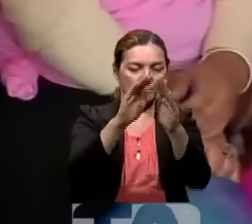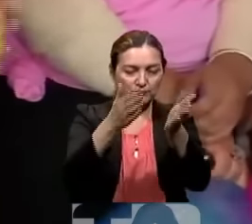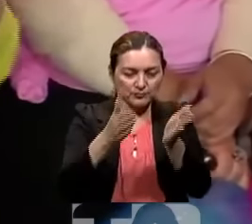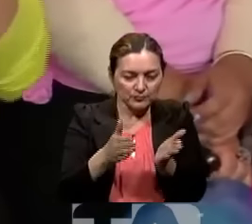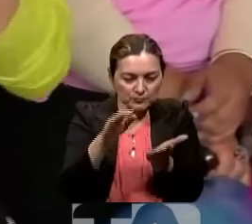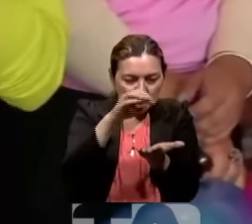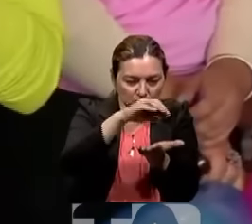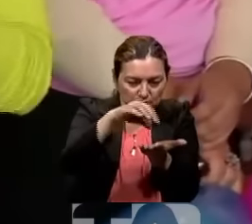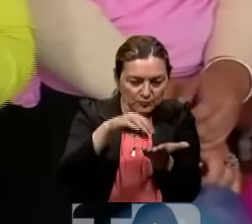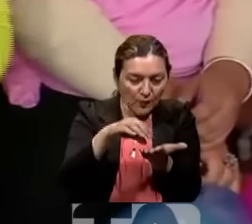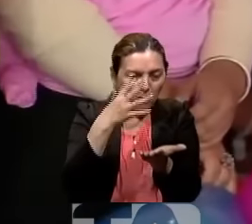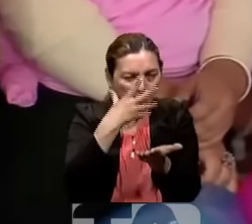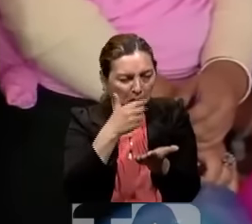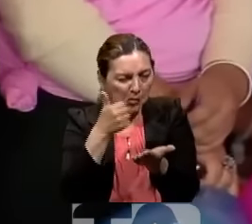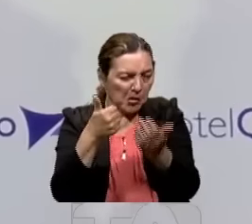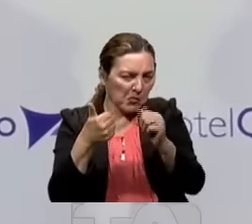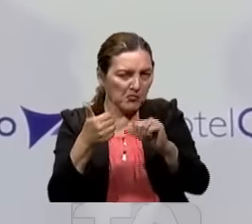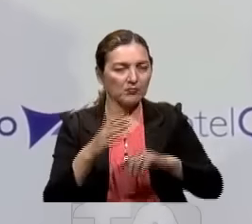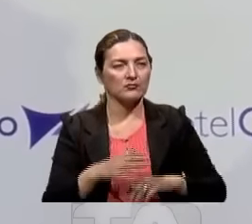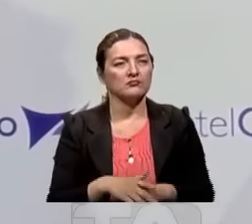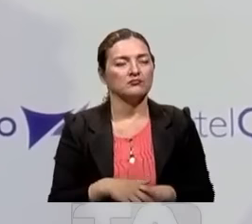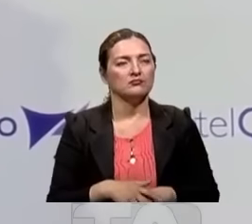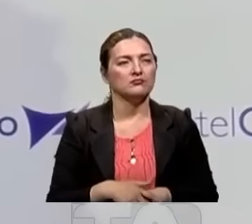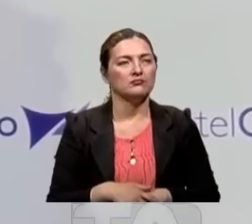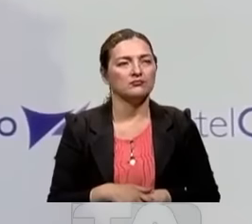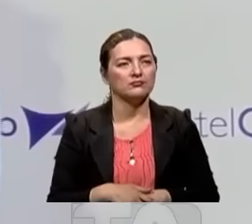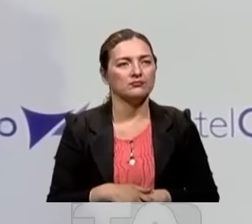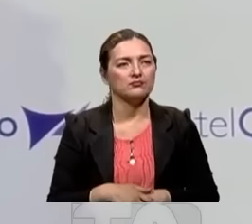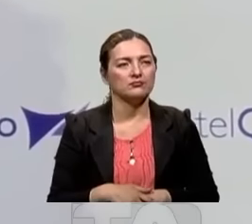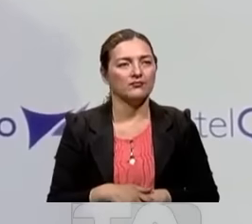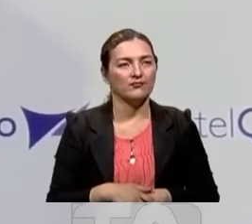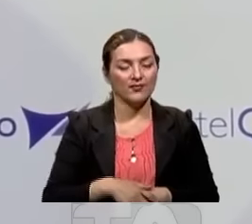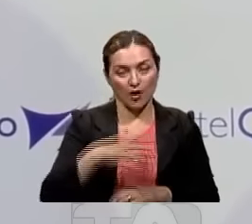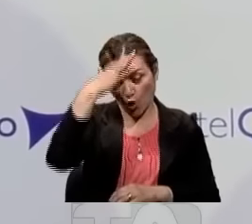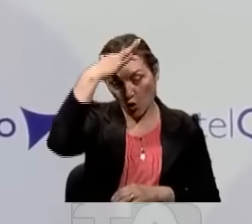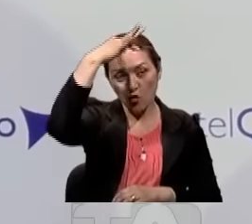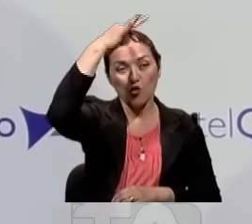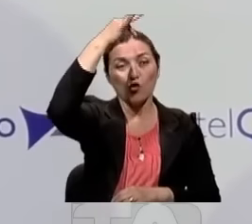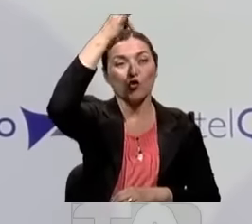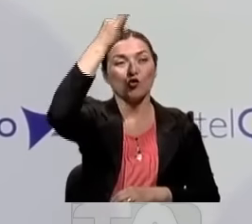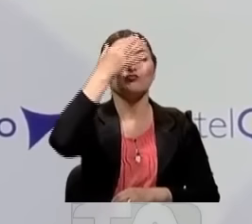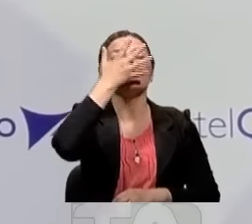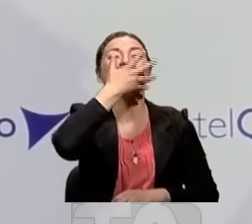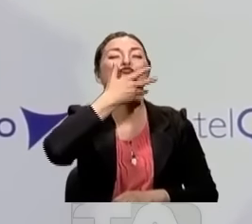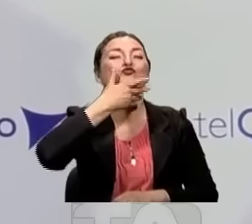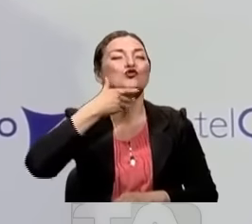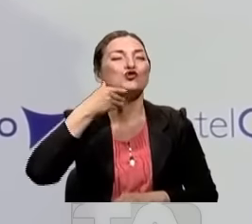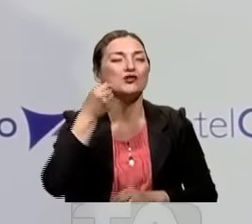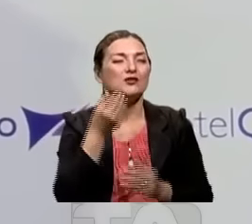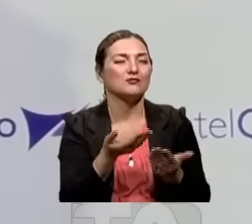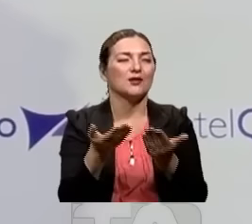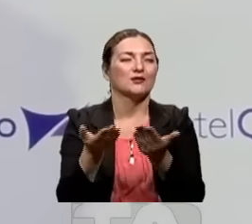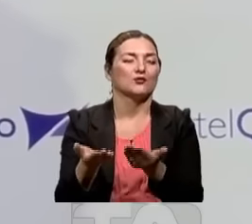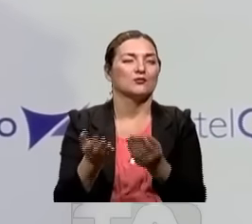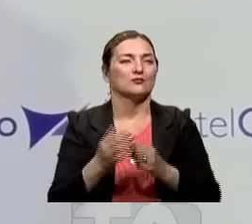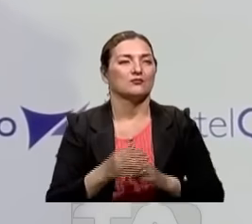¿cómo lo encontraste? Steffi, a mí me tocó el cucurucho. La verdad está muy bonito, qué linda la presentación.